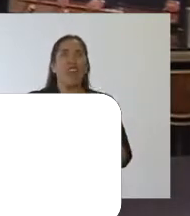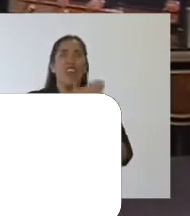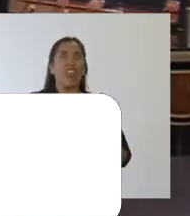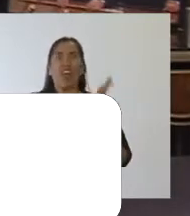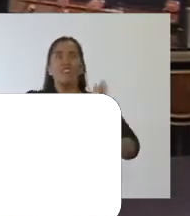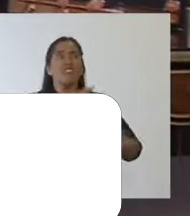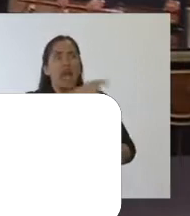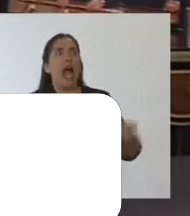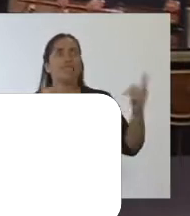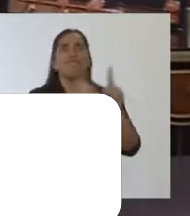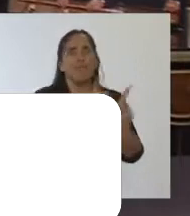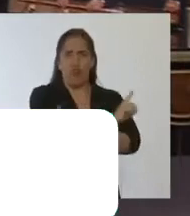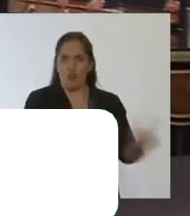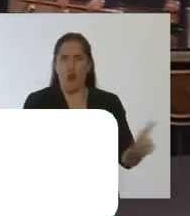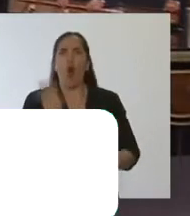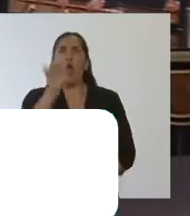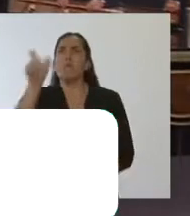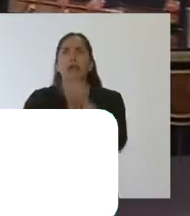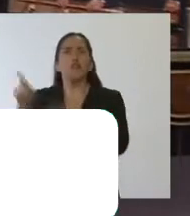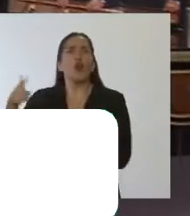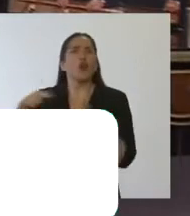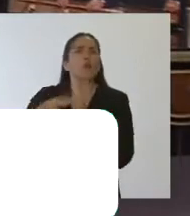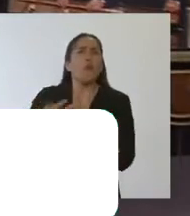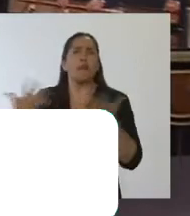o con personas que presenten síntomas